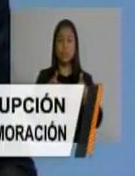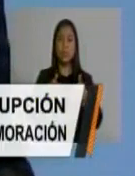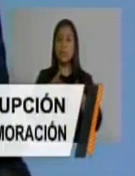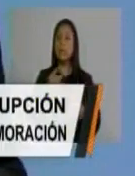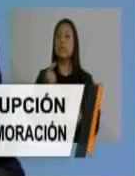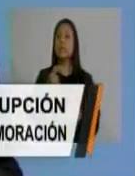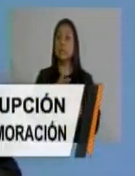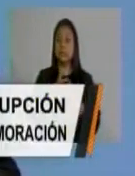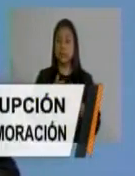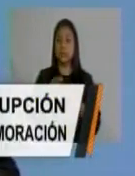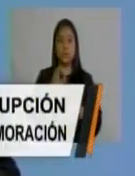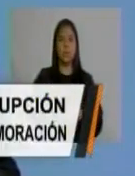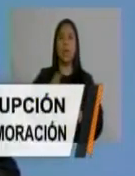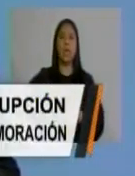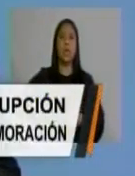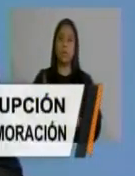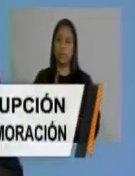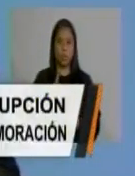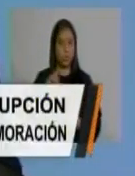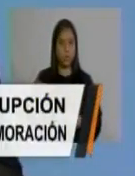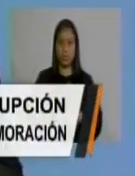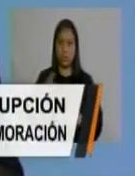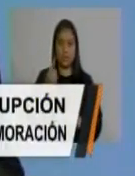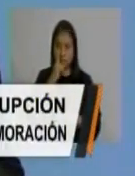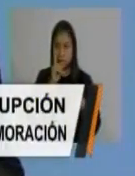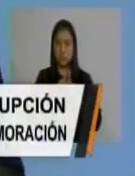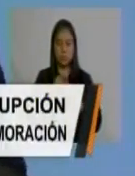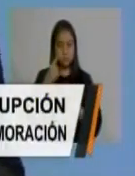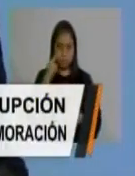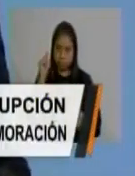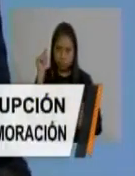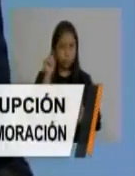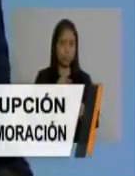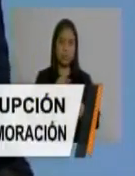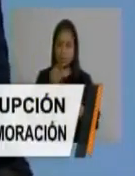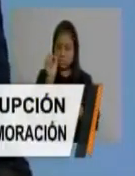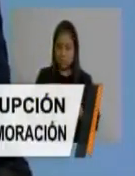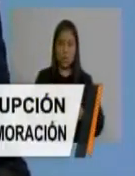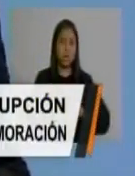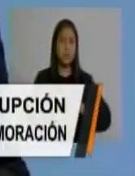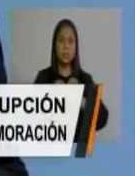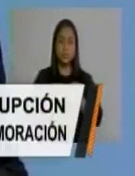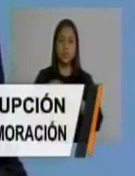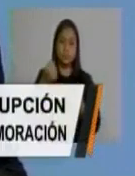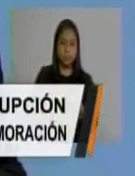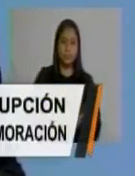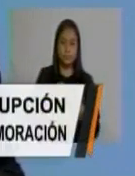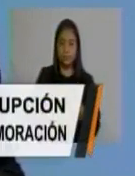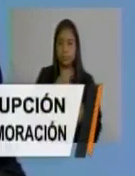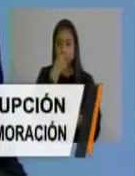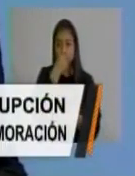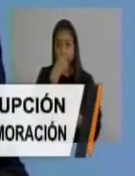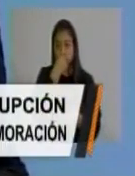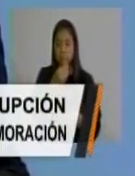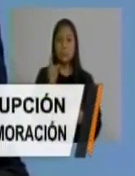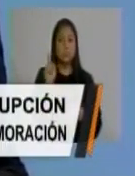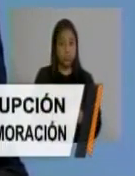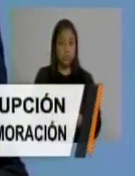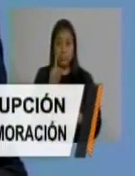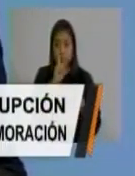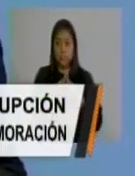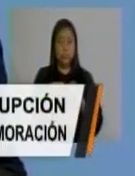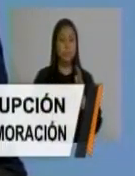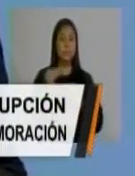enfatizar sin demora y sin escatimar ningún esfuerzo en el combate a la corrupción, la cual ha sido uno